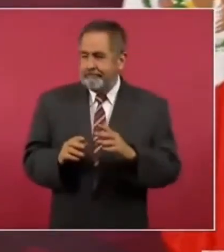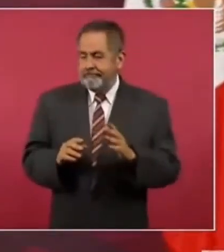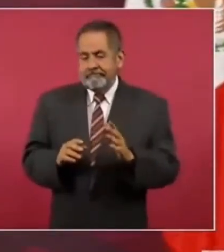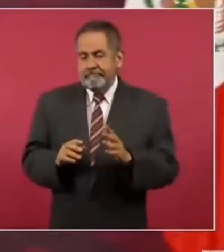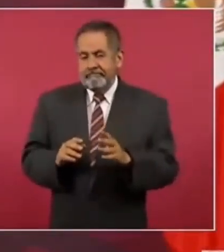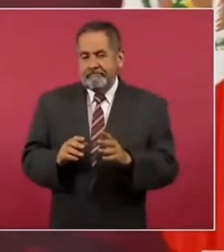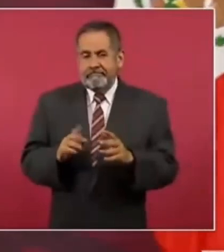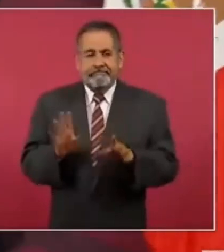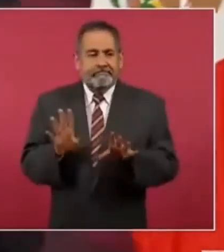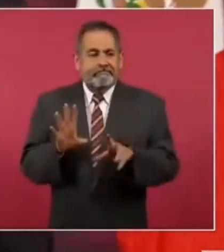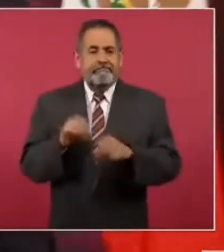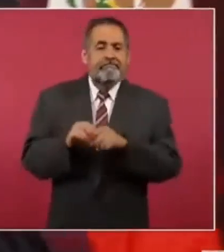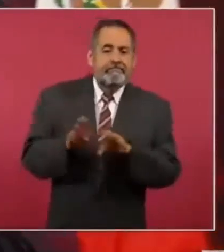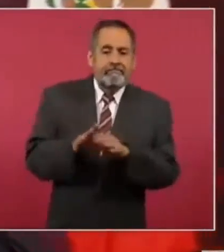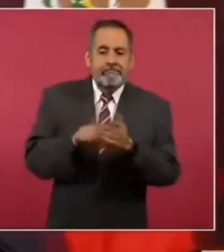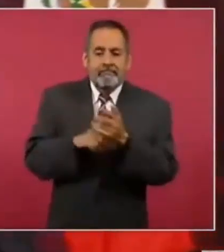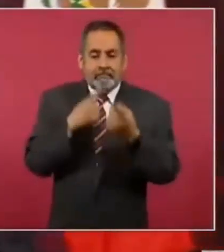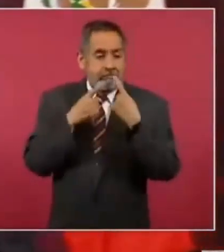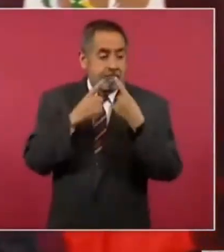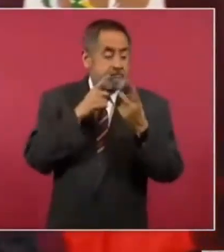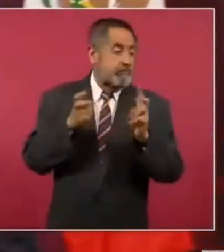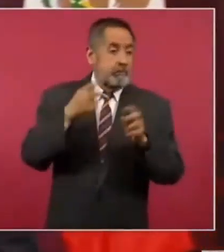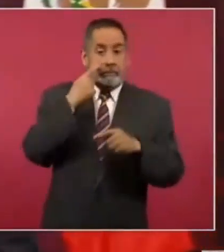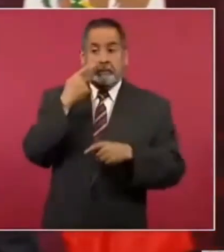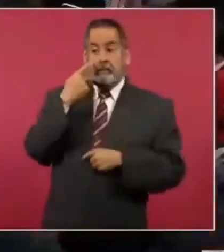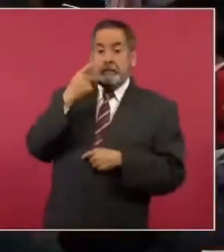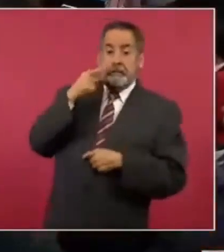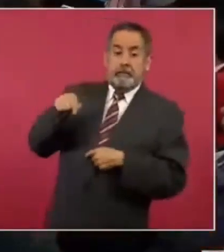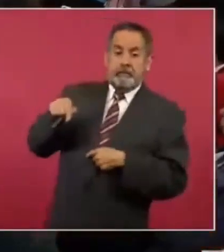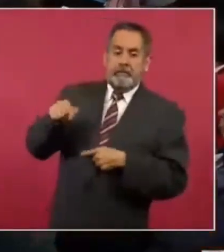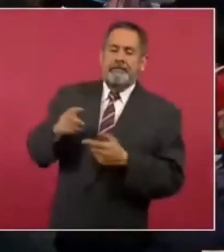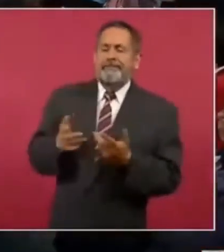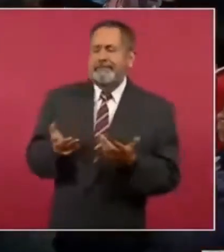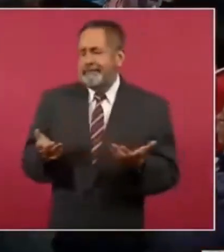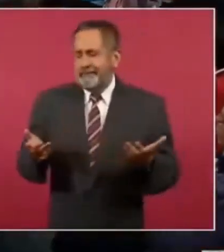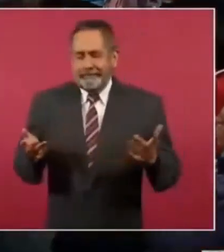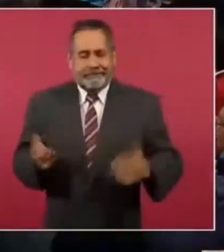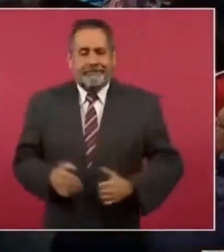al